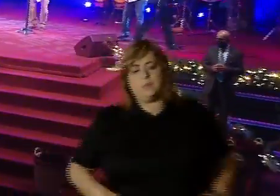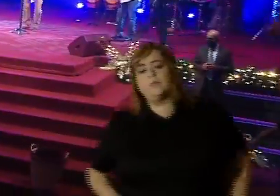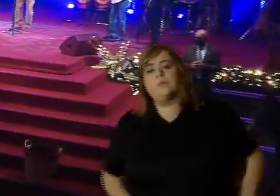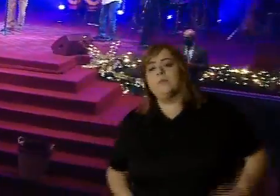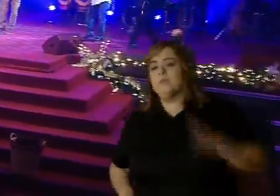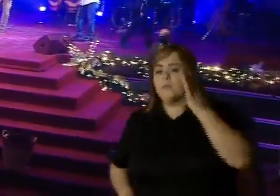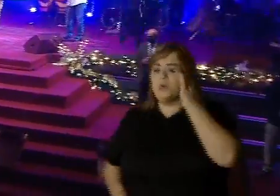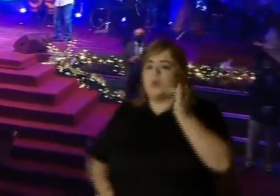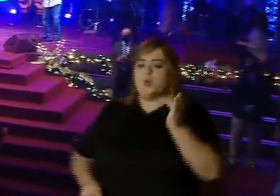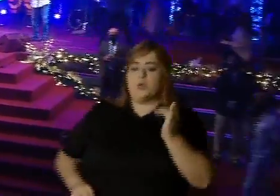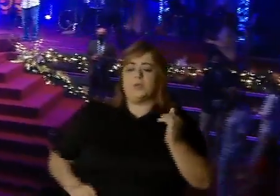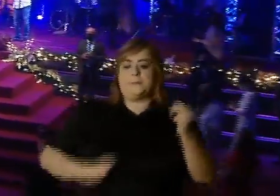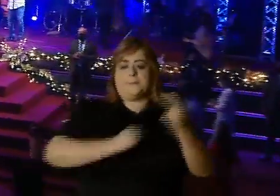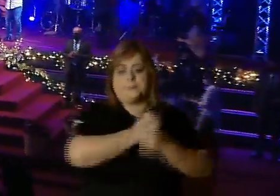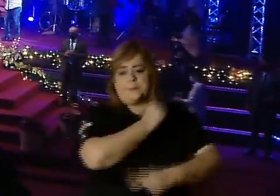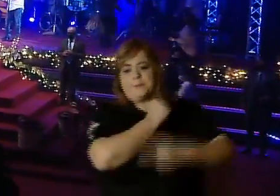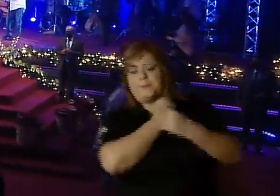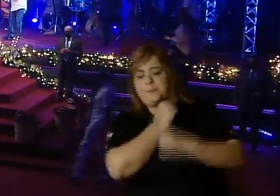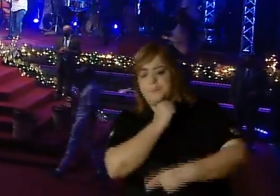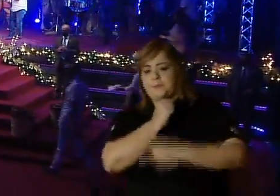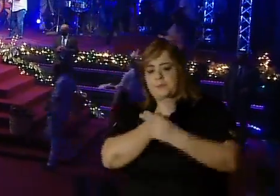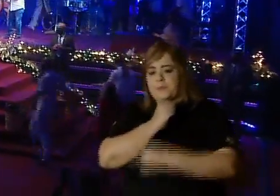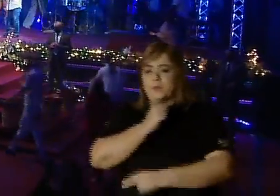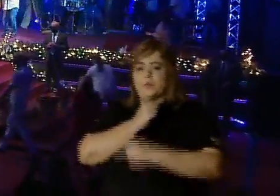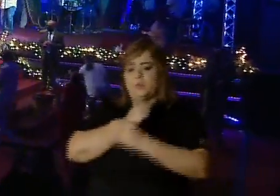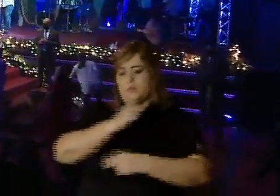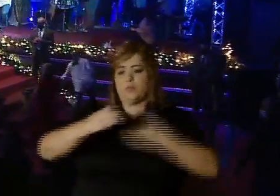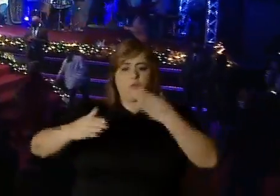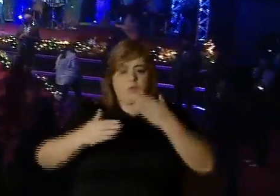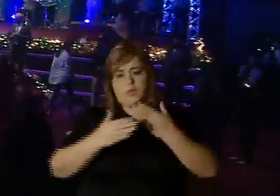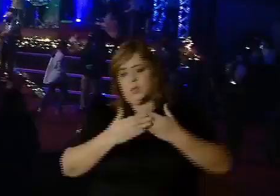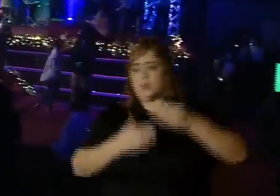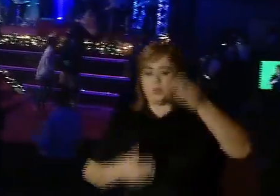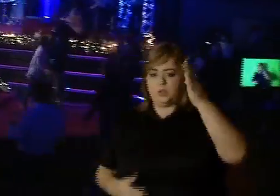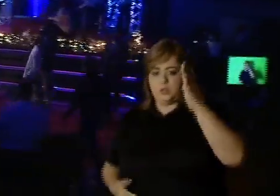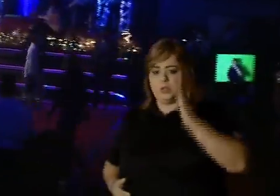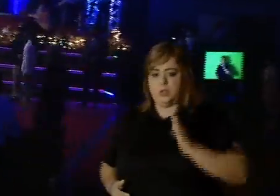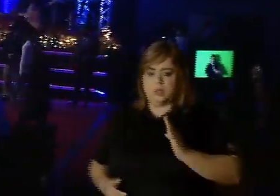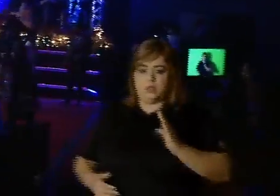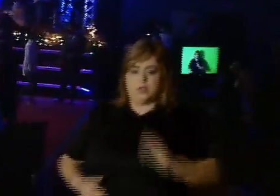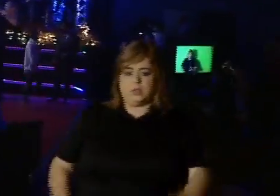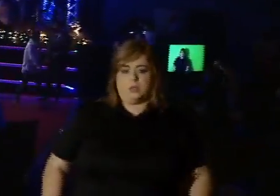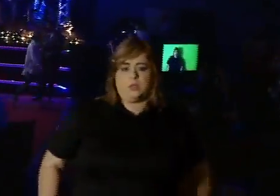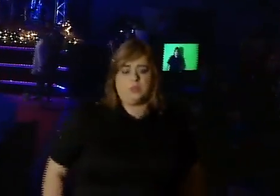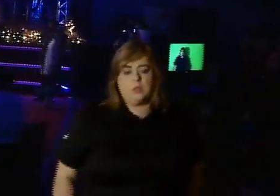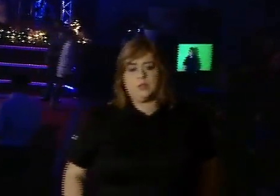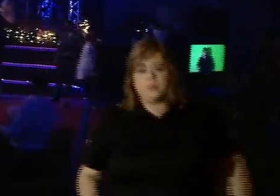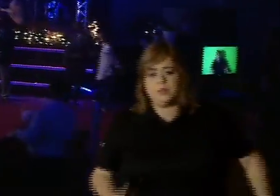Canta, canta, canta.